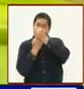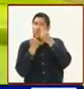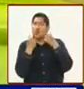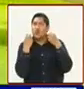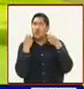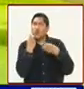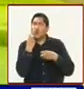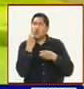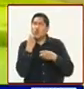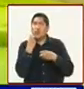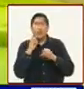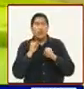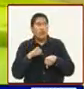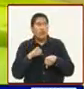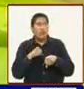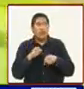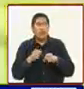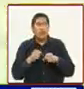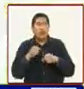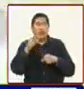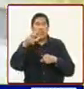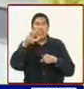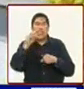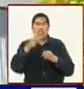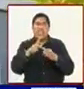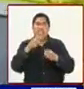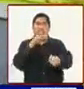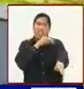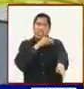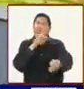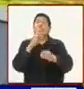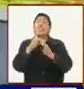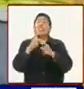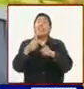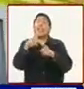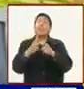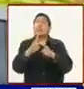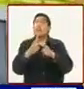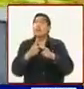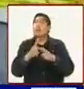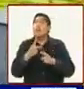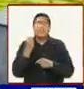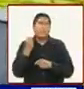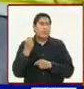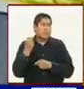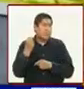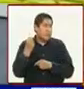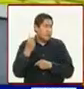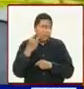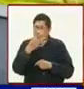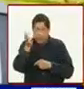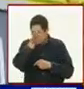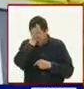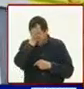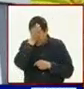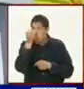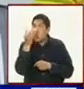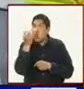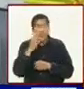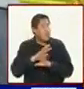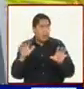fuerte que puede soportar hasta 30 kilos. Y hay 12, son 12 nomás todos los que hay de